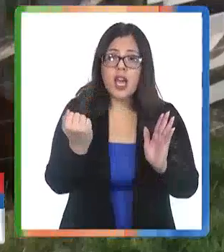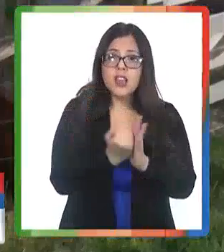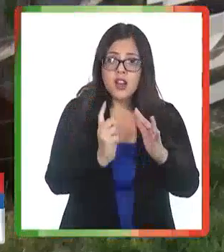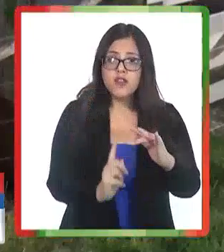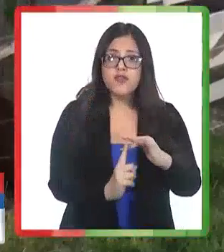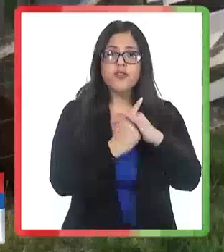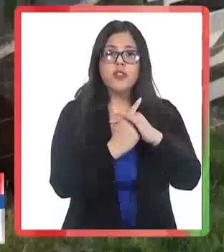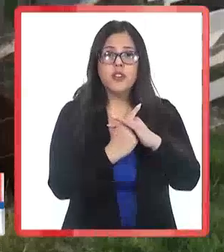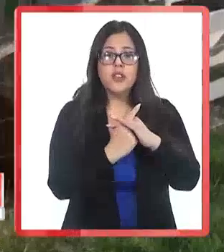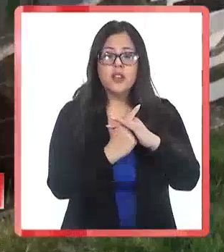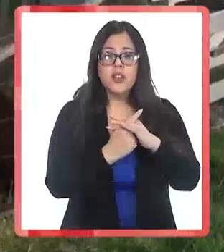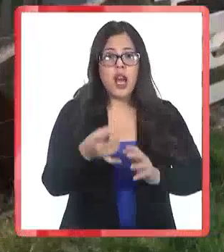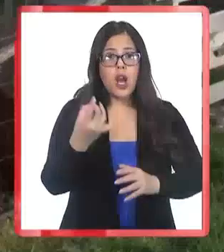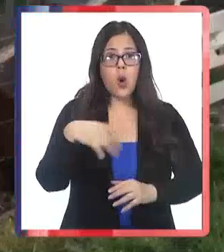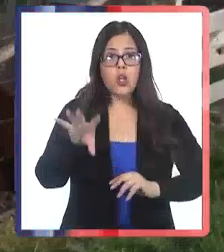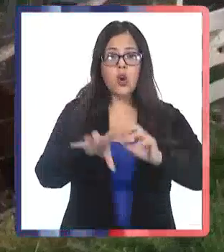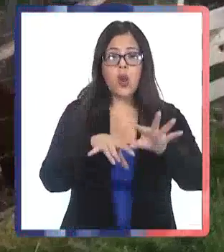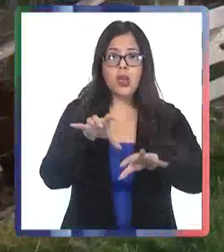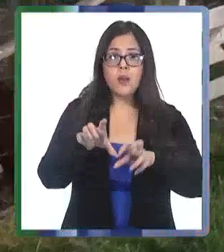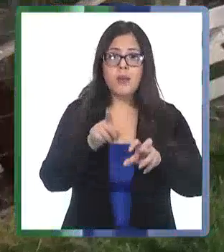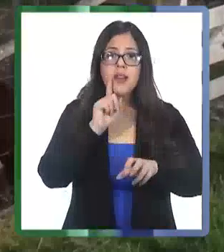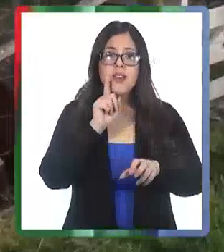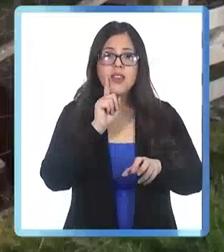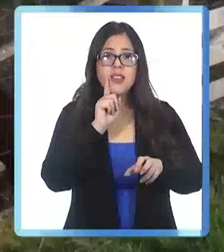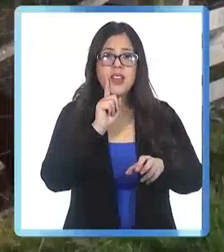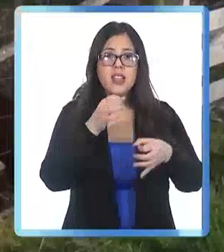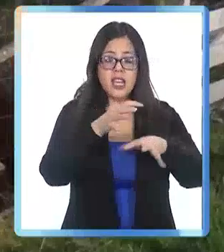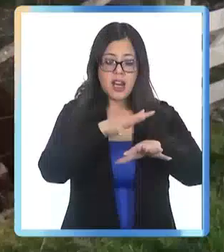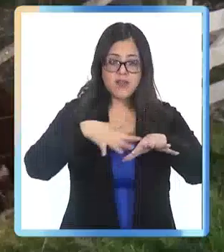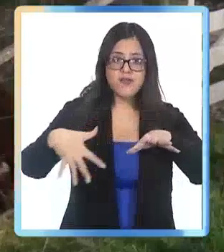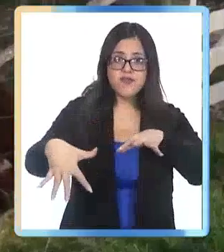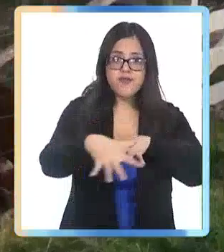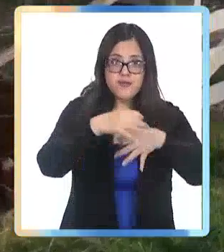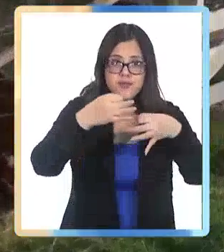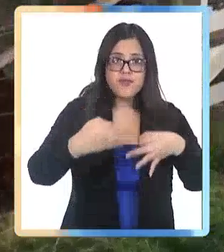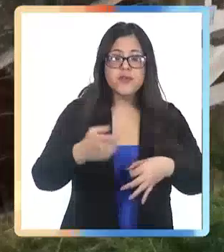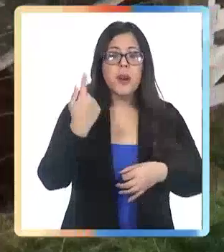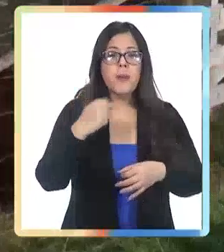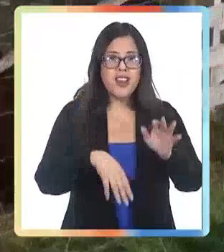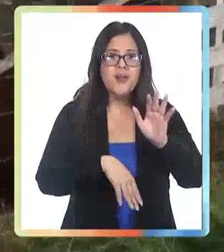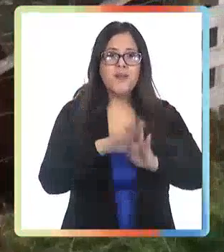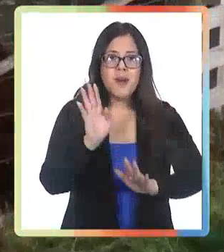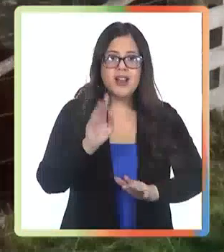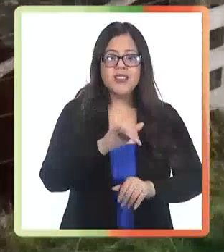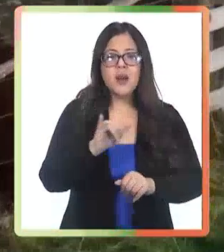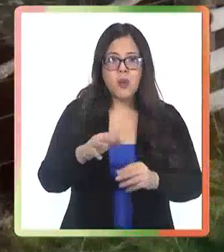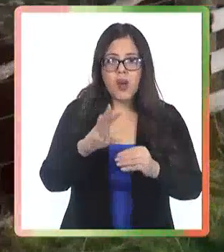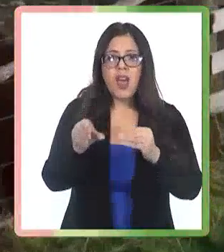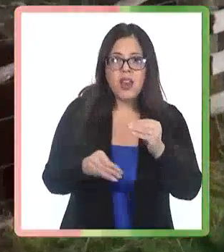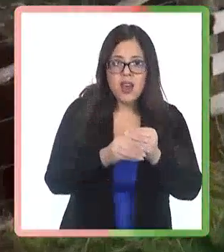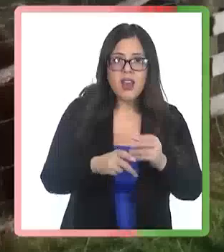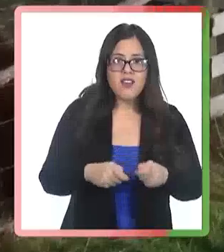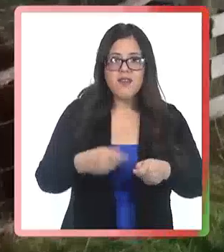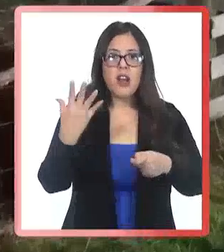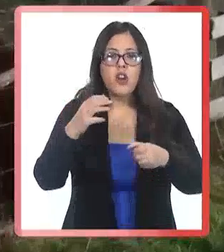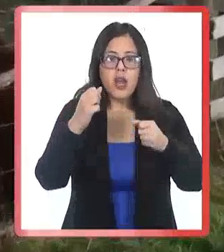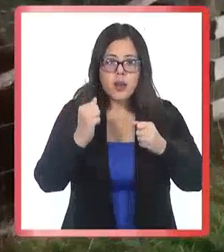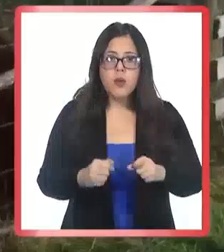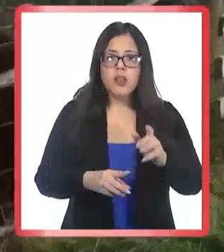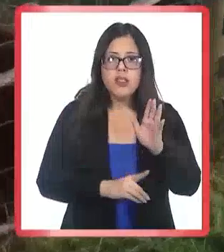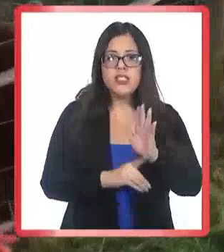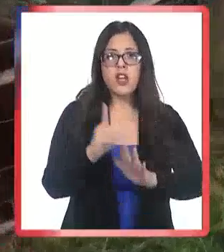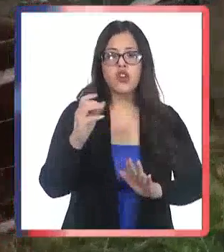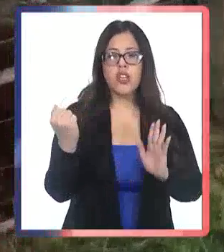un sello de origen, que es el único animal que tiene una identificación geográfica, pero tenemos que ir más allá, después tenemos que agregar valor, cierto, y la idea es